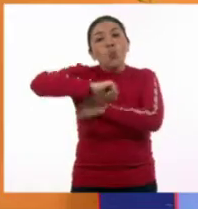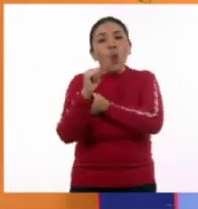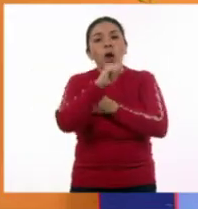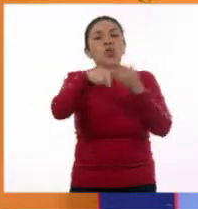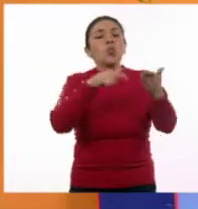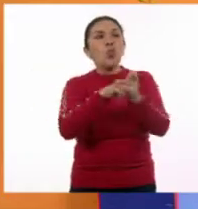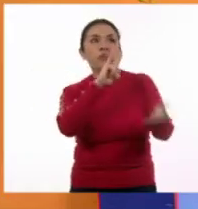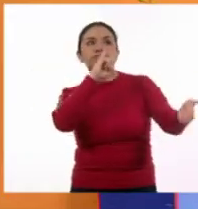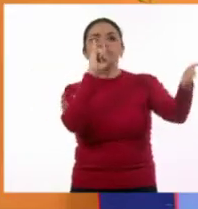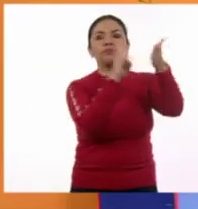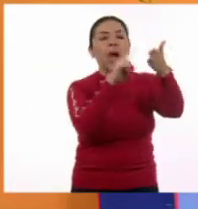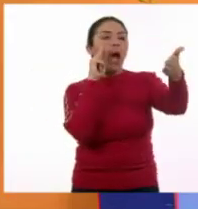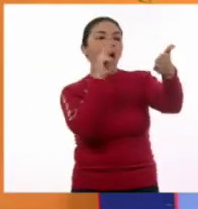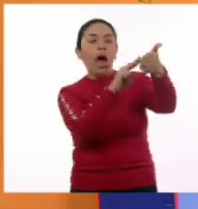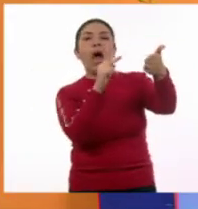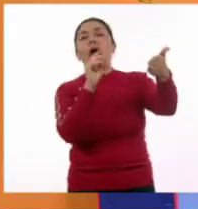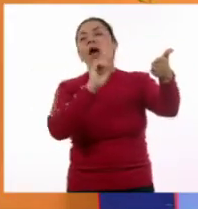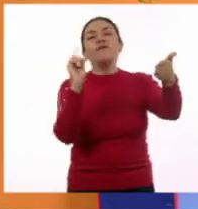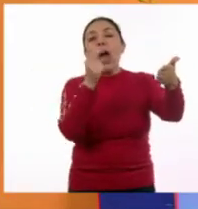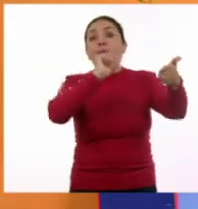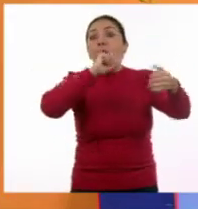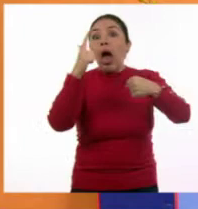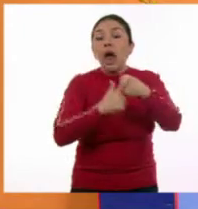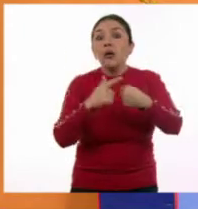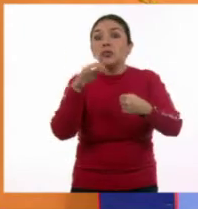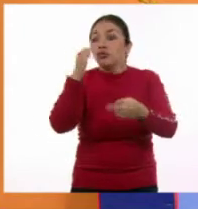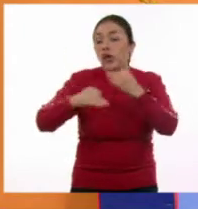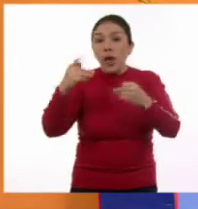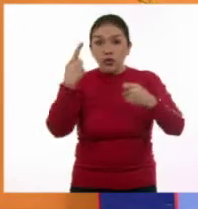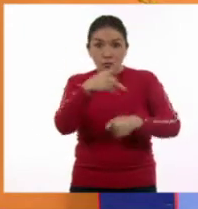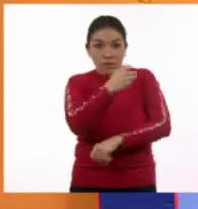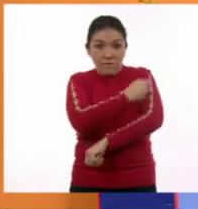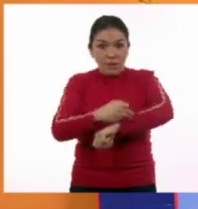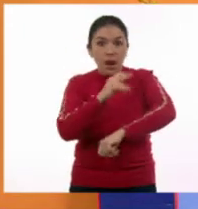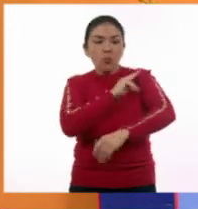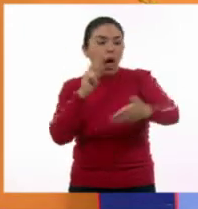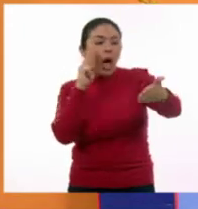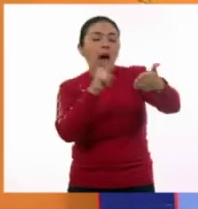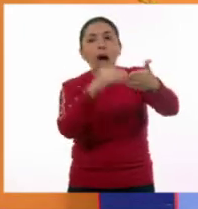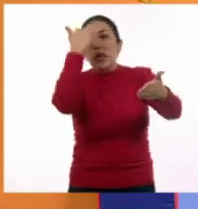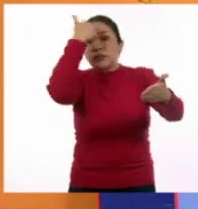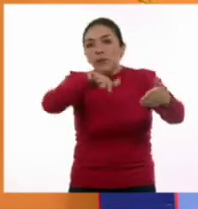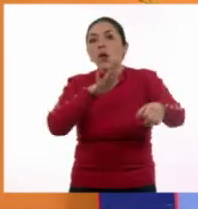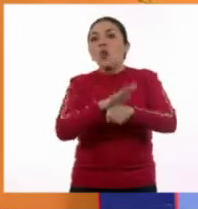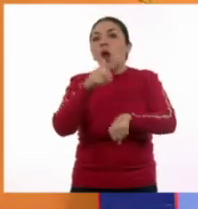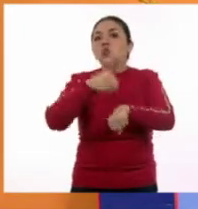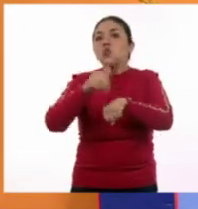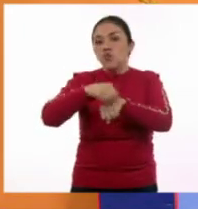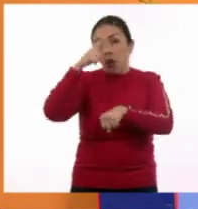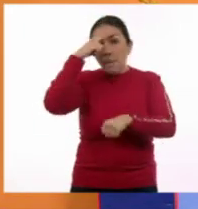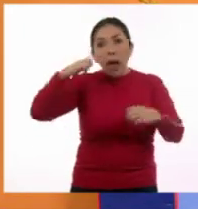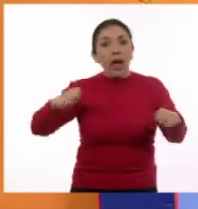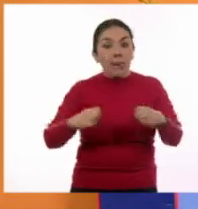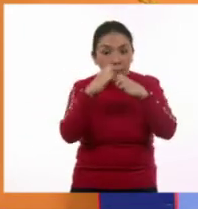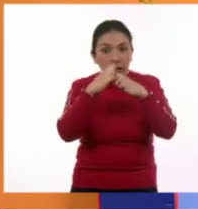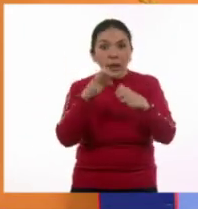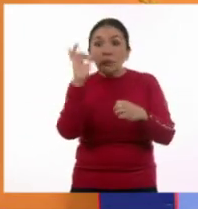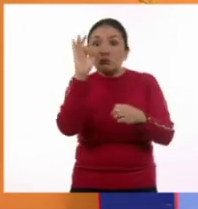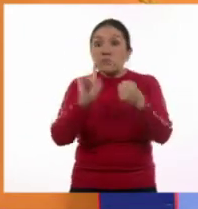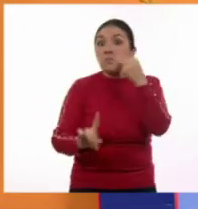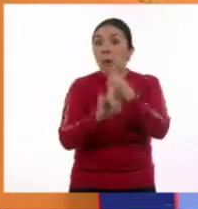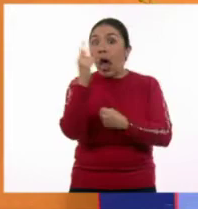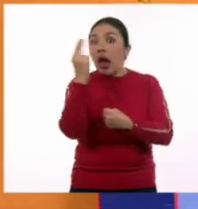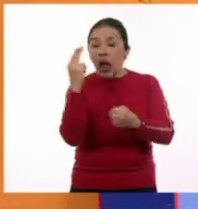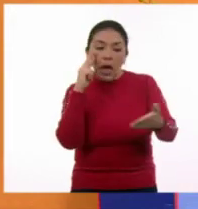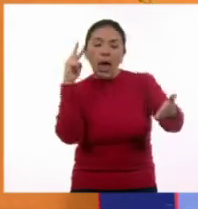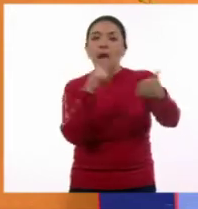lugar visible en tu casa para que todos los miembros de tu casa sepan cuáles son esos números y los tengan a la mano en caso